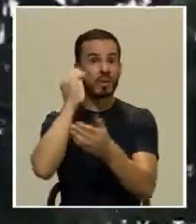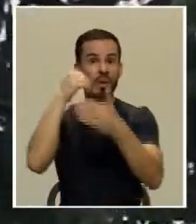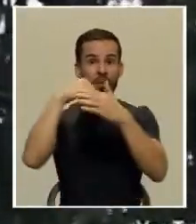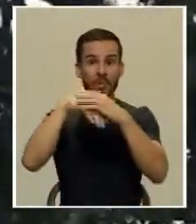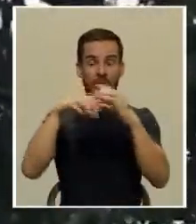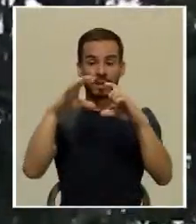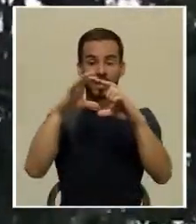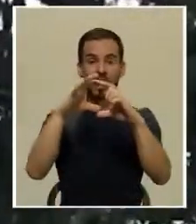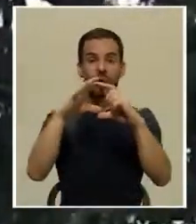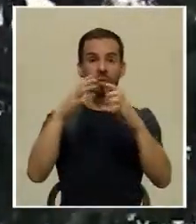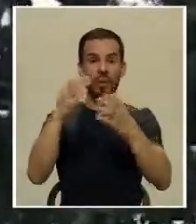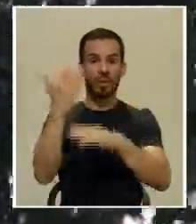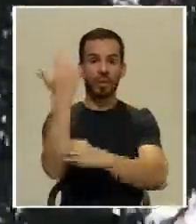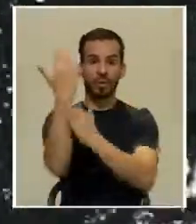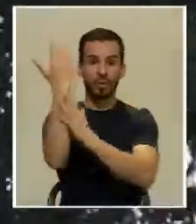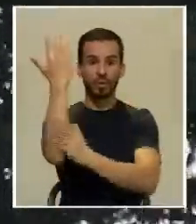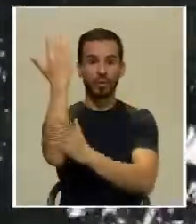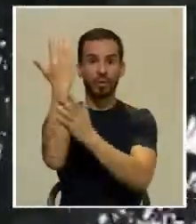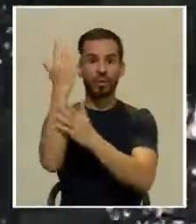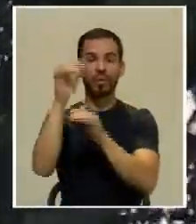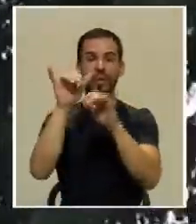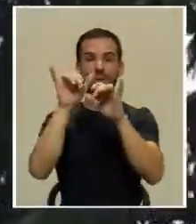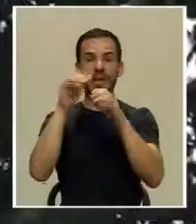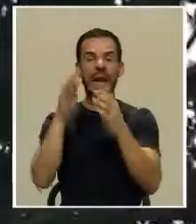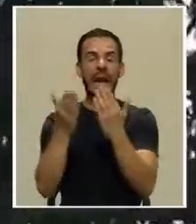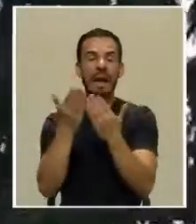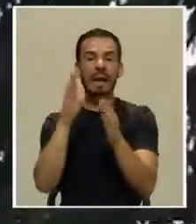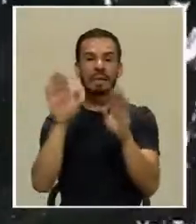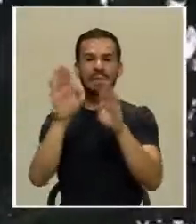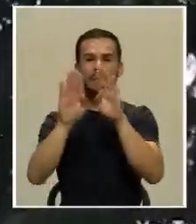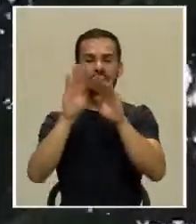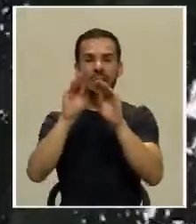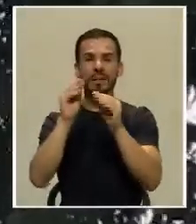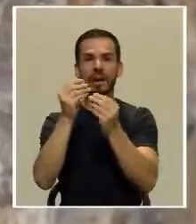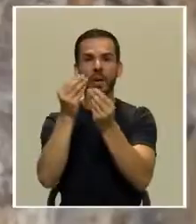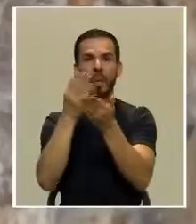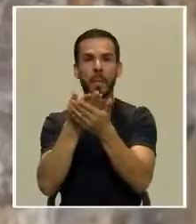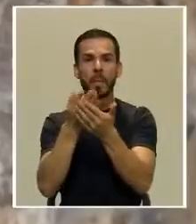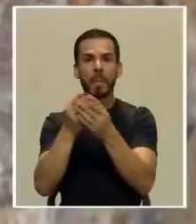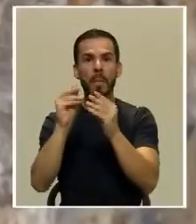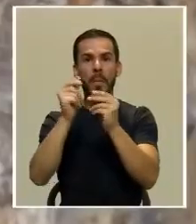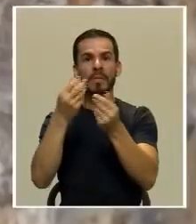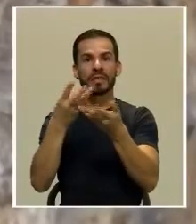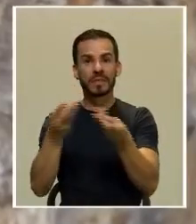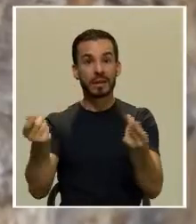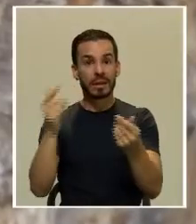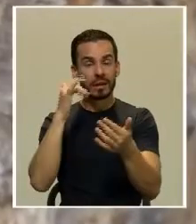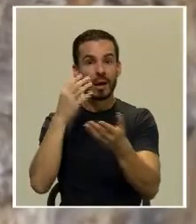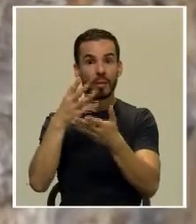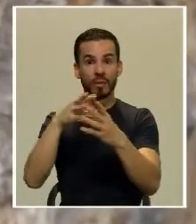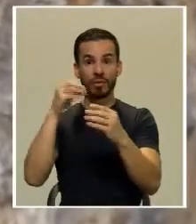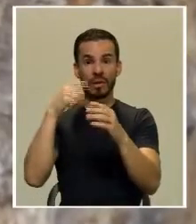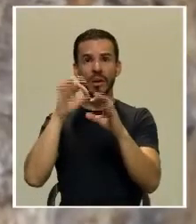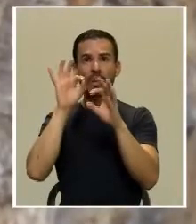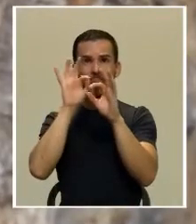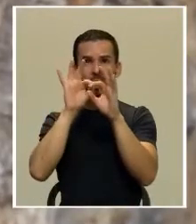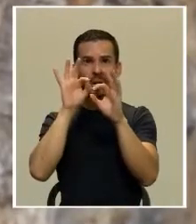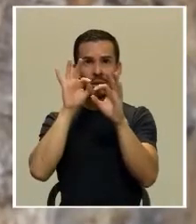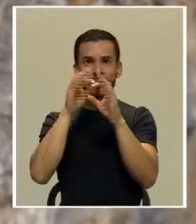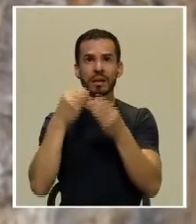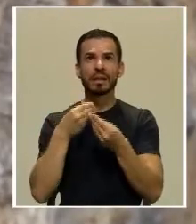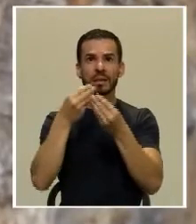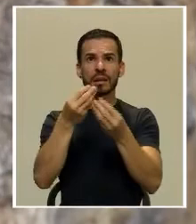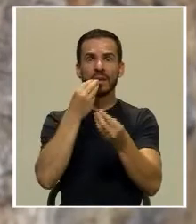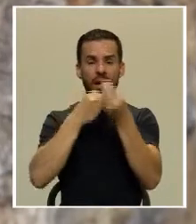en el hueco de un tronco y el macho lo deja casi cerrado con barro desde afuera, dejando un pequeño agujero por donde